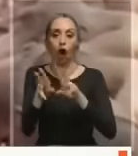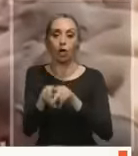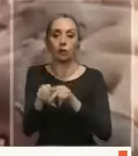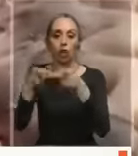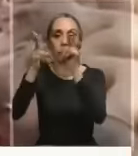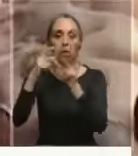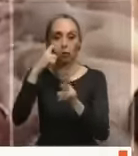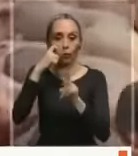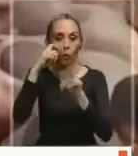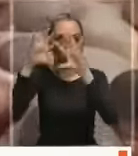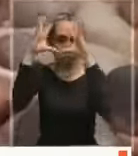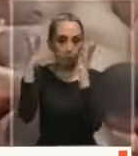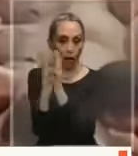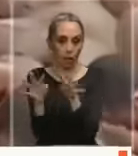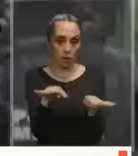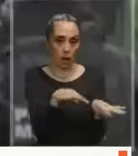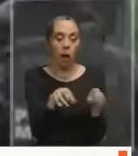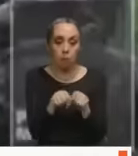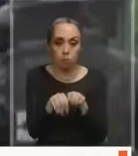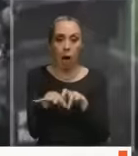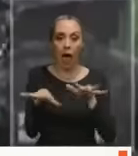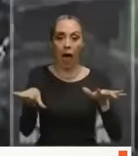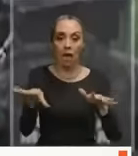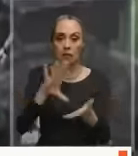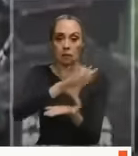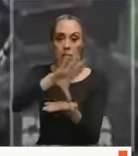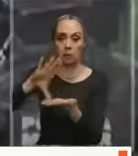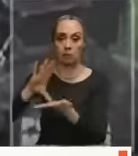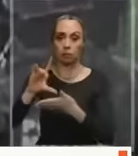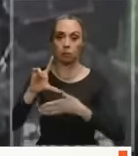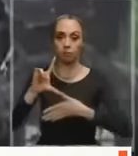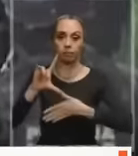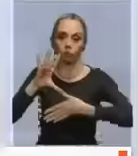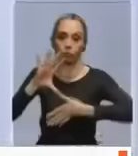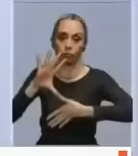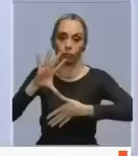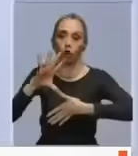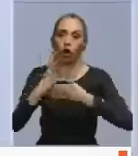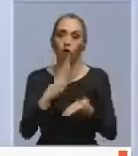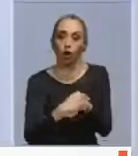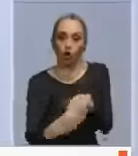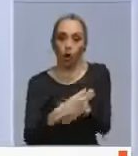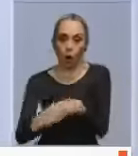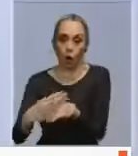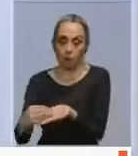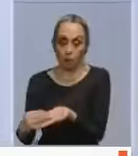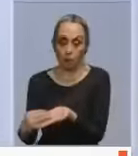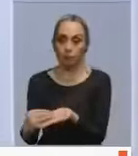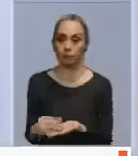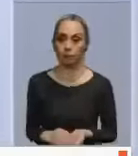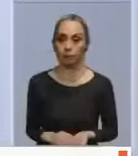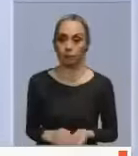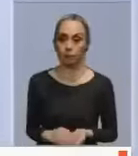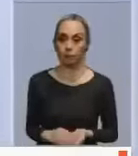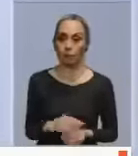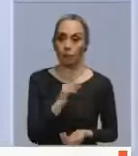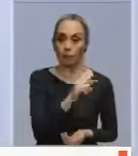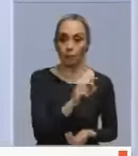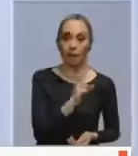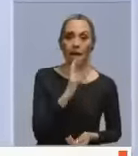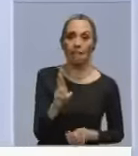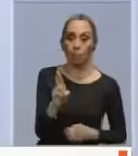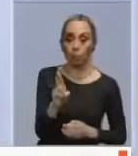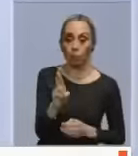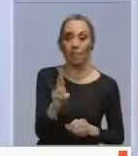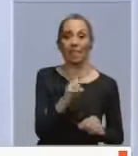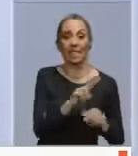humanos y que amenaza con ramificarse por toda la región. Suelen ser respuestas